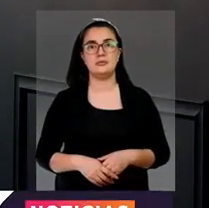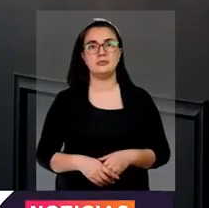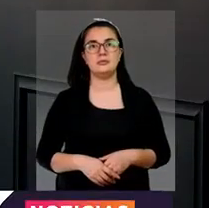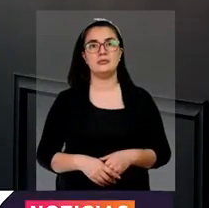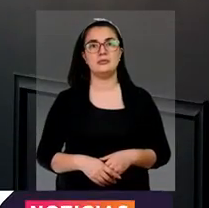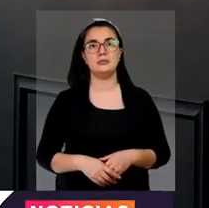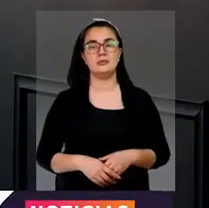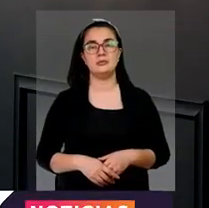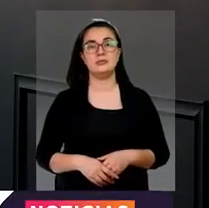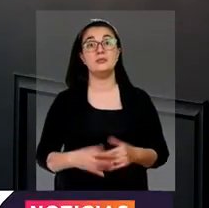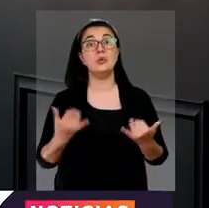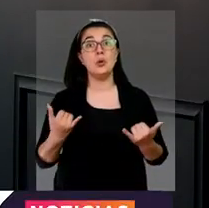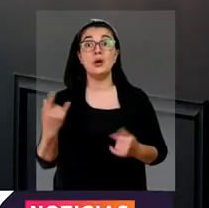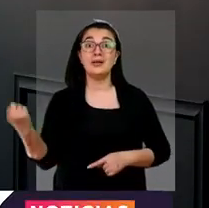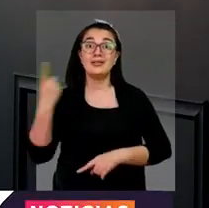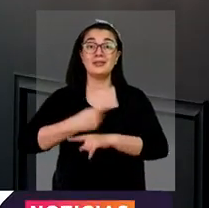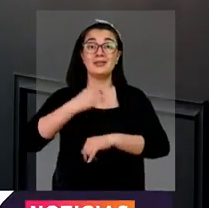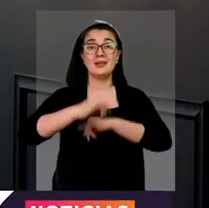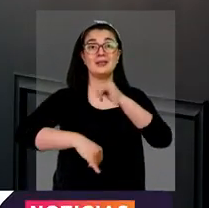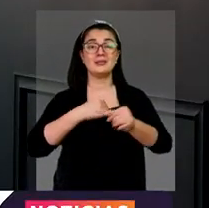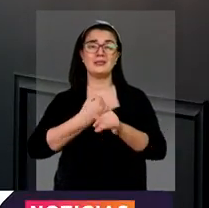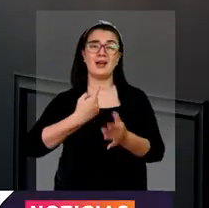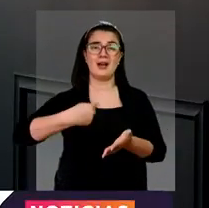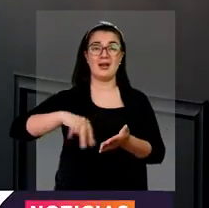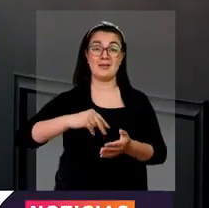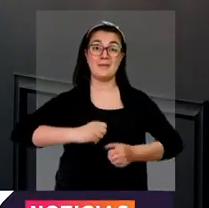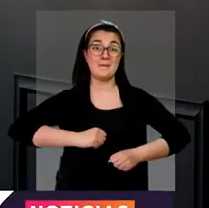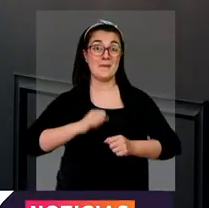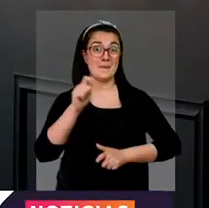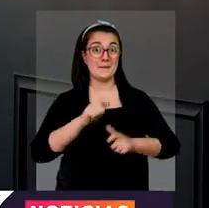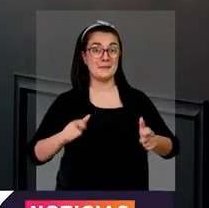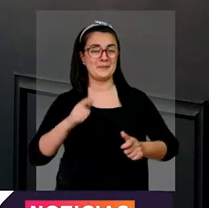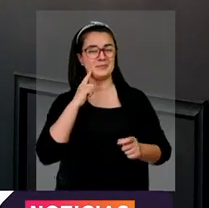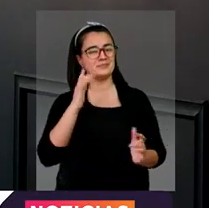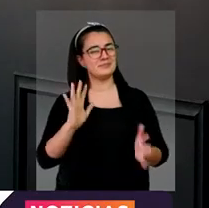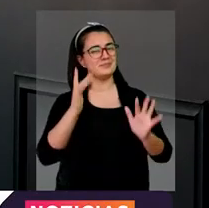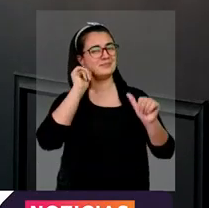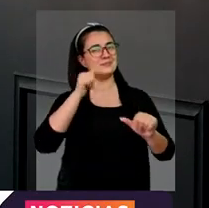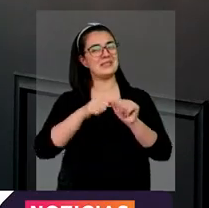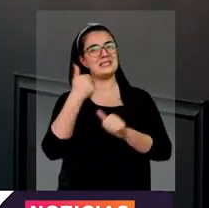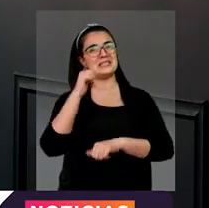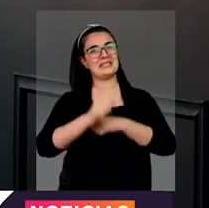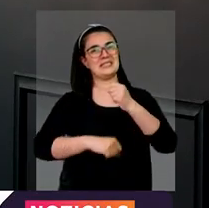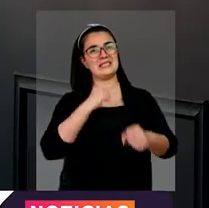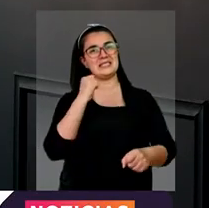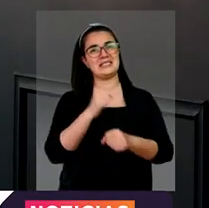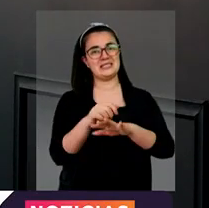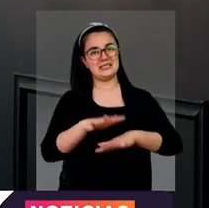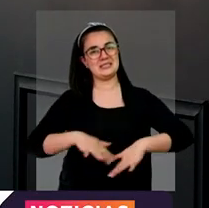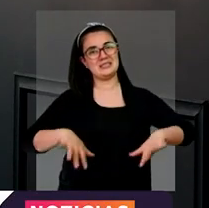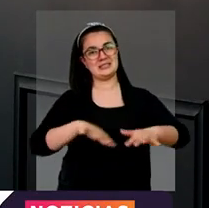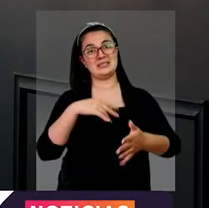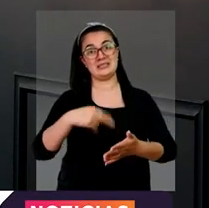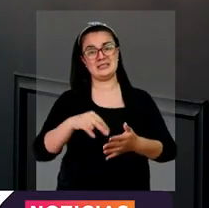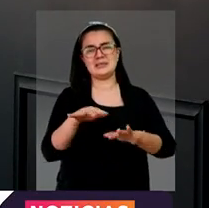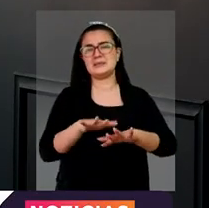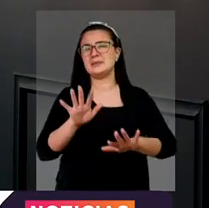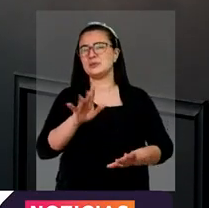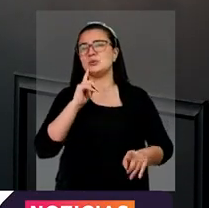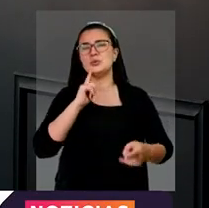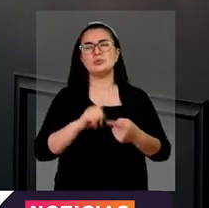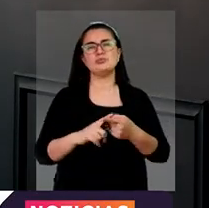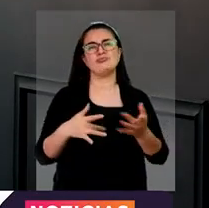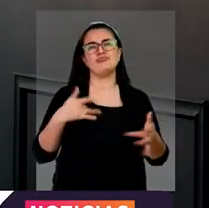Y hoy es el Día Internacional de la Danza y Bogotá lo celebra con la conmemoración de los 10 años de la Casona de la Danza, un espacio que promueve la